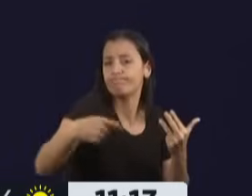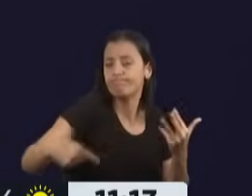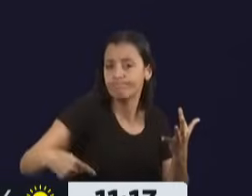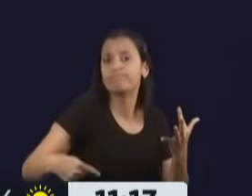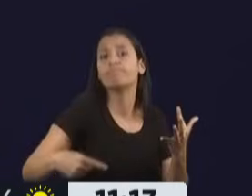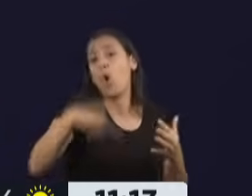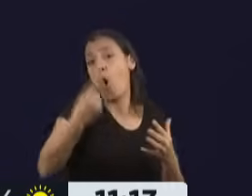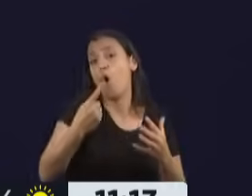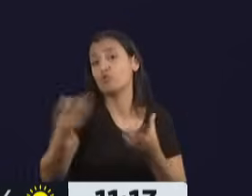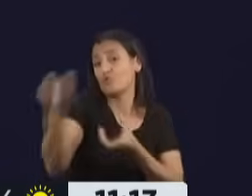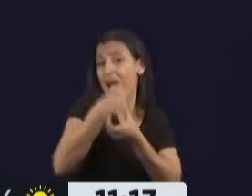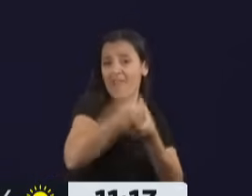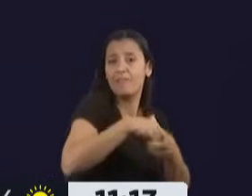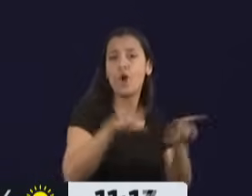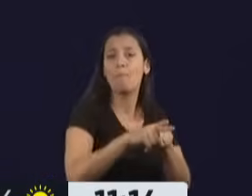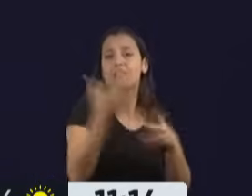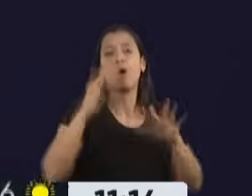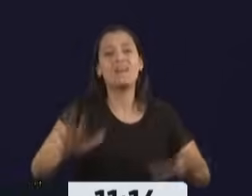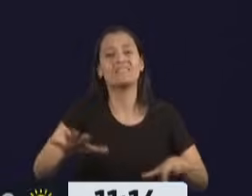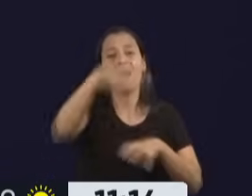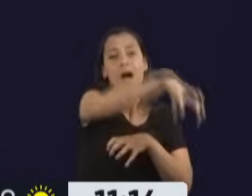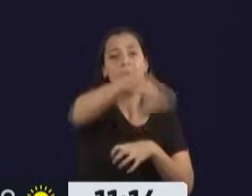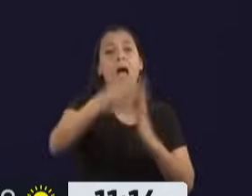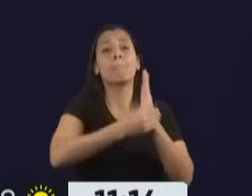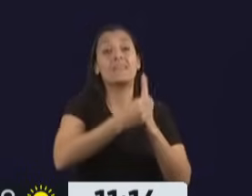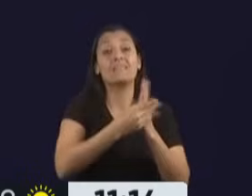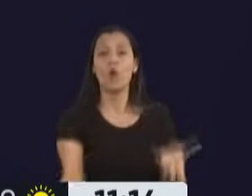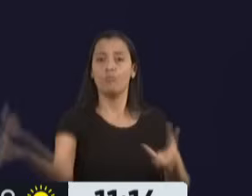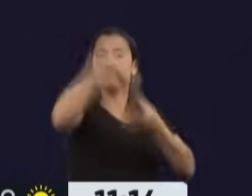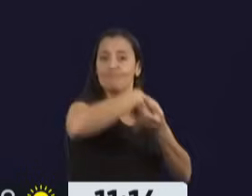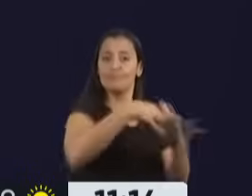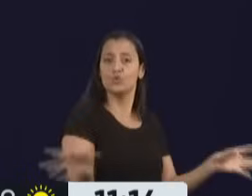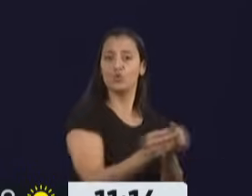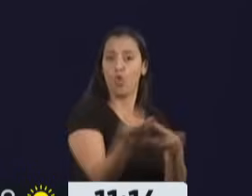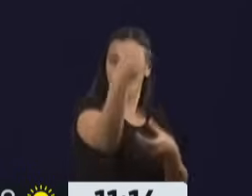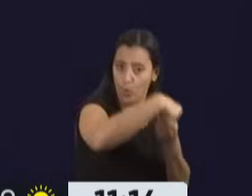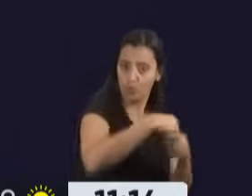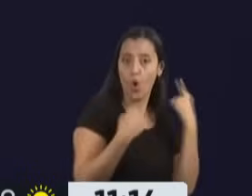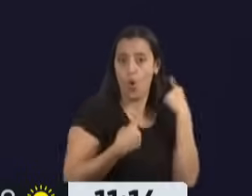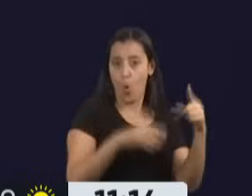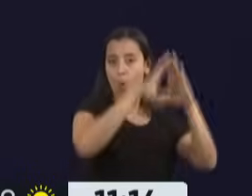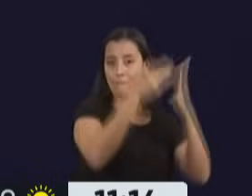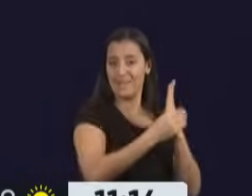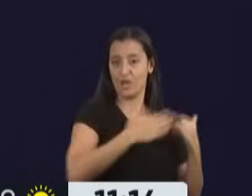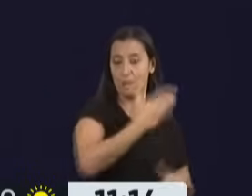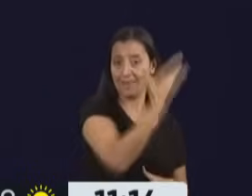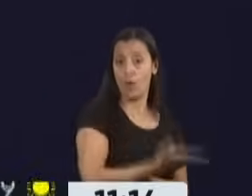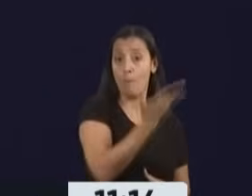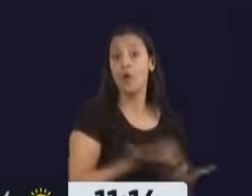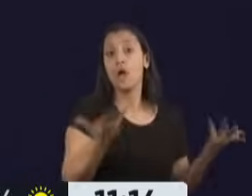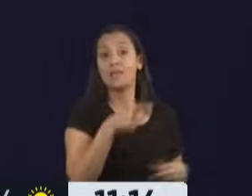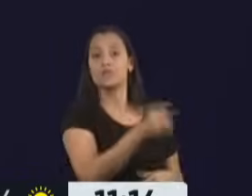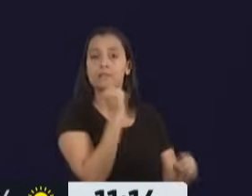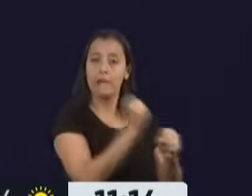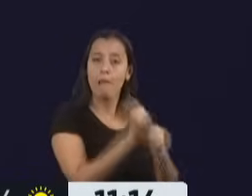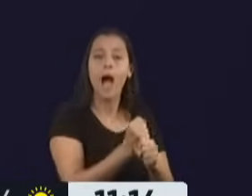funciones a otros ministerios que tenía divididos la gestión anterior y por supuesto que esa transición y ese trabajo